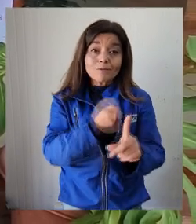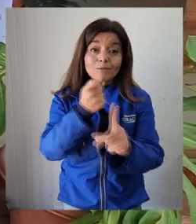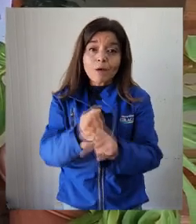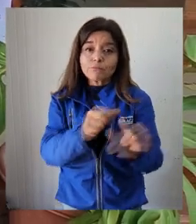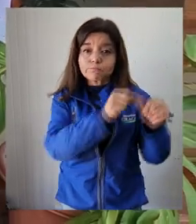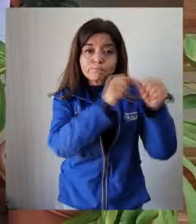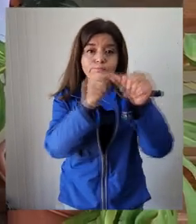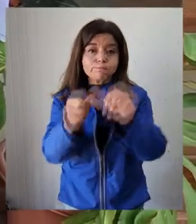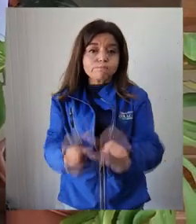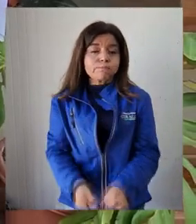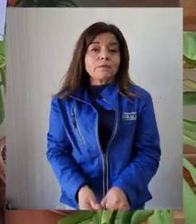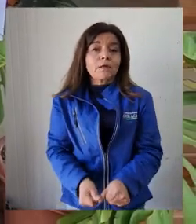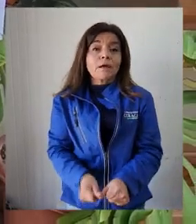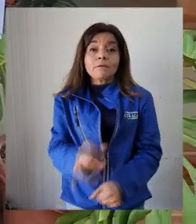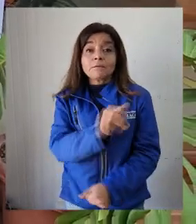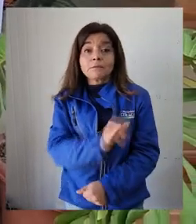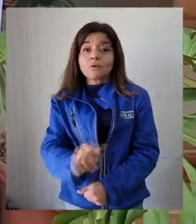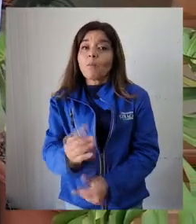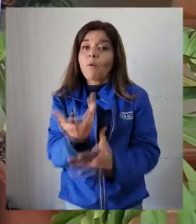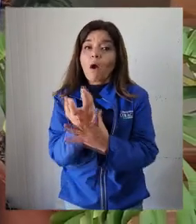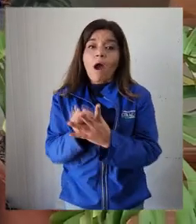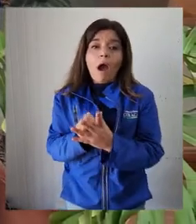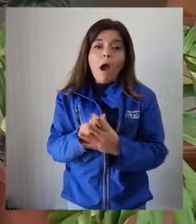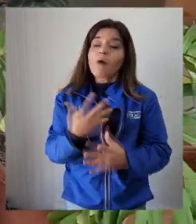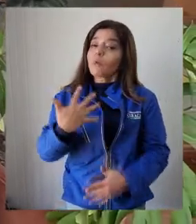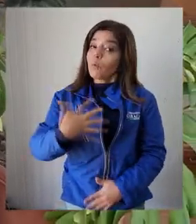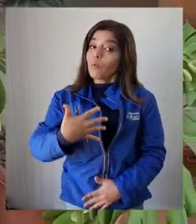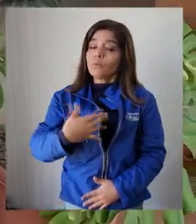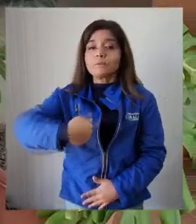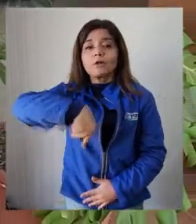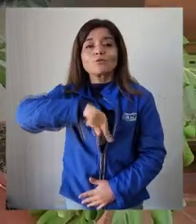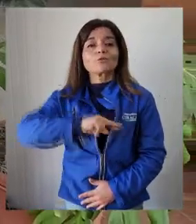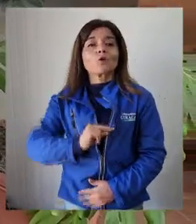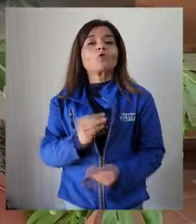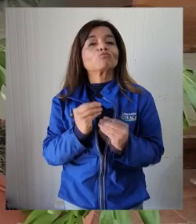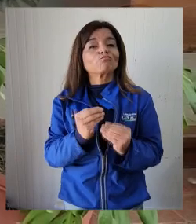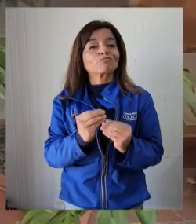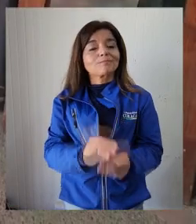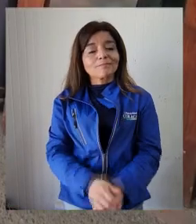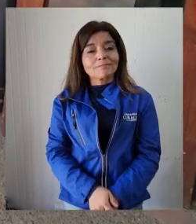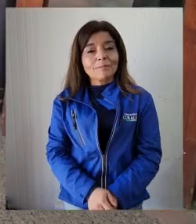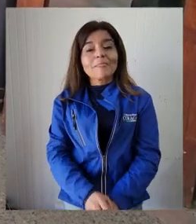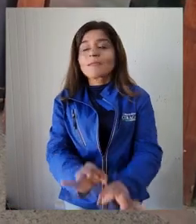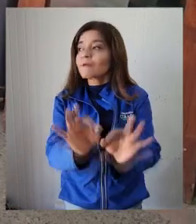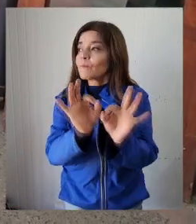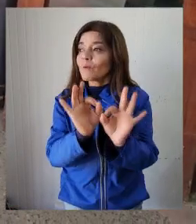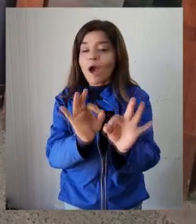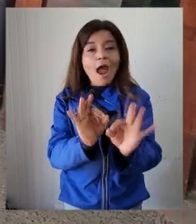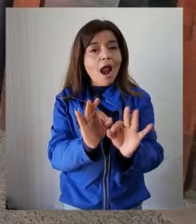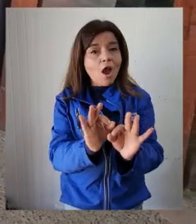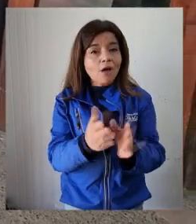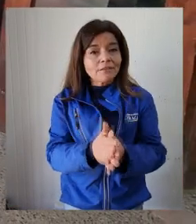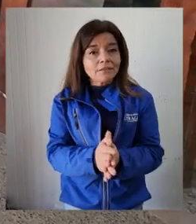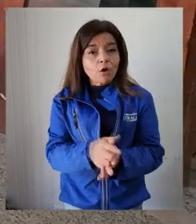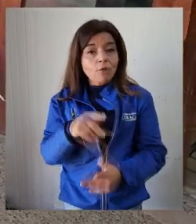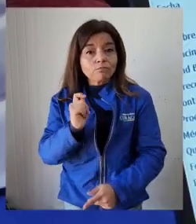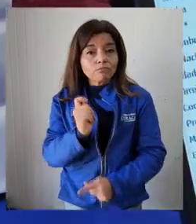algo permanente. Entonces, a largo plazo es un ahorro importante que se va generando para nosotros, así que no, súper bien. Súper, porque yo llegué a